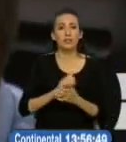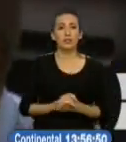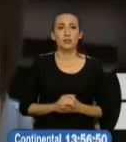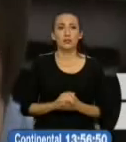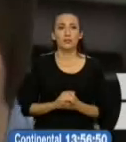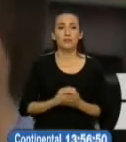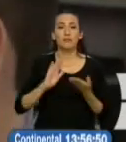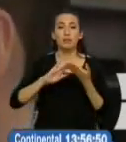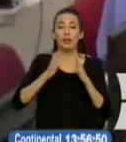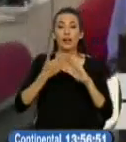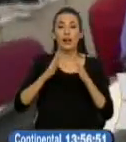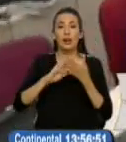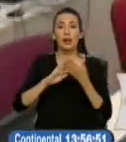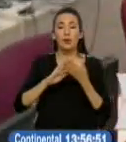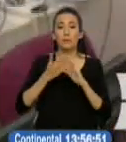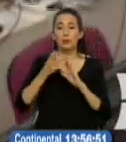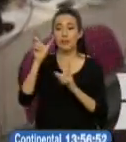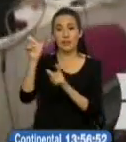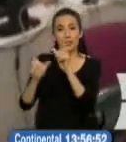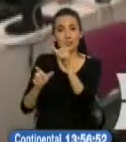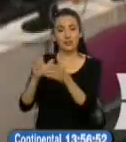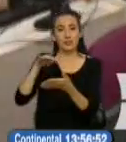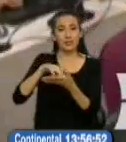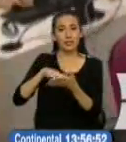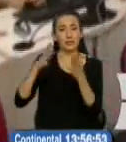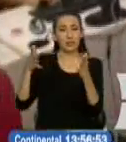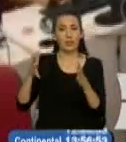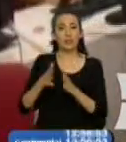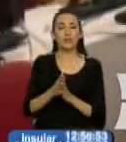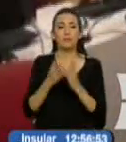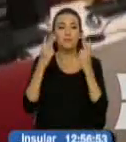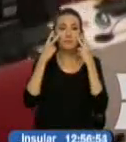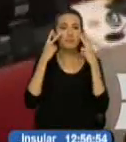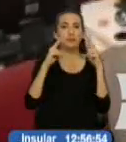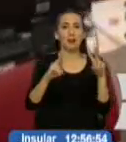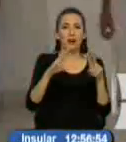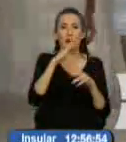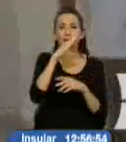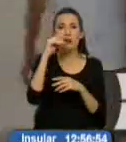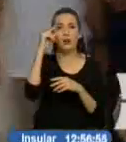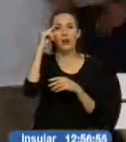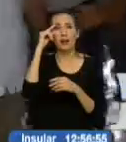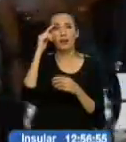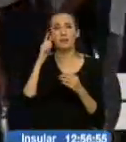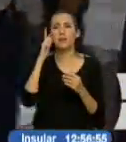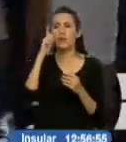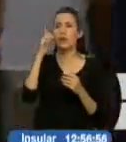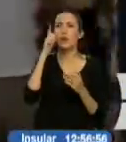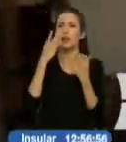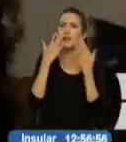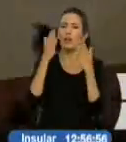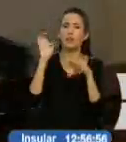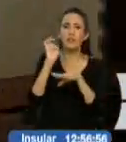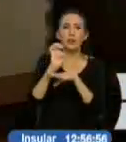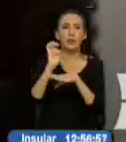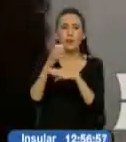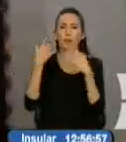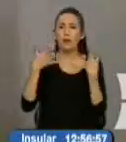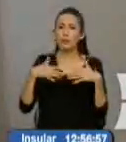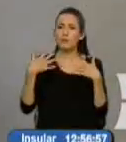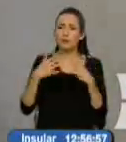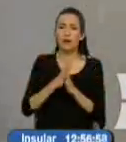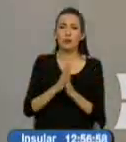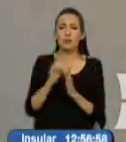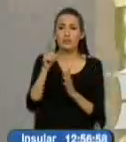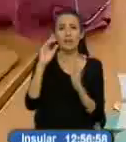La comunidad estudiantil de la Universidad Nacional de Quilmes reconoce en el mandatario saliente su liderazgo para gobernar al Ecuador y ser uno de